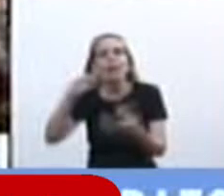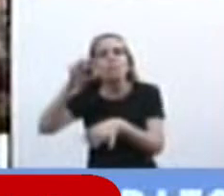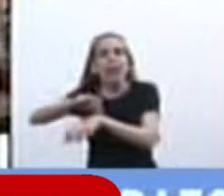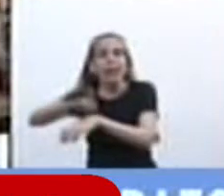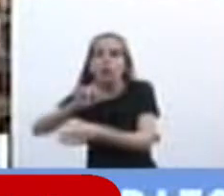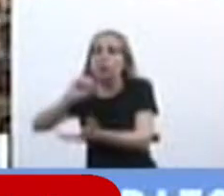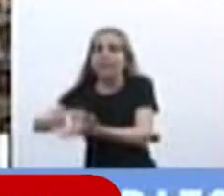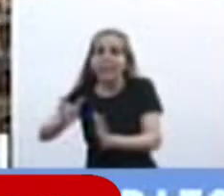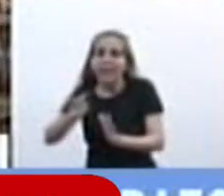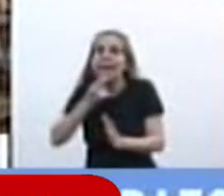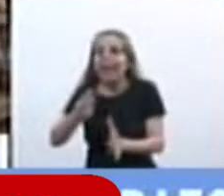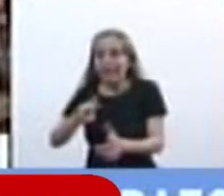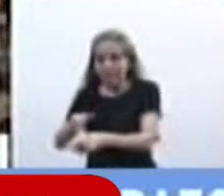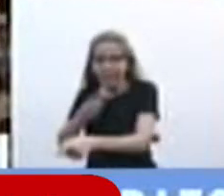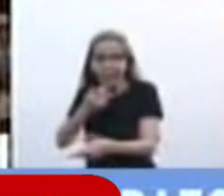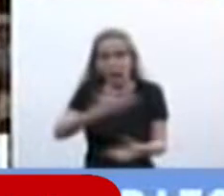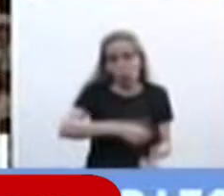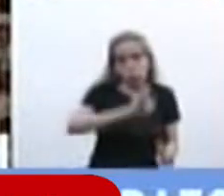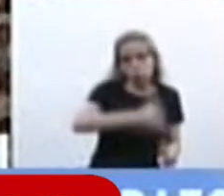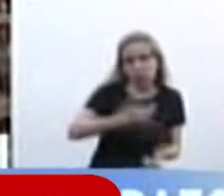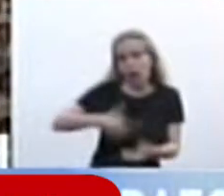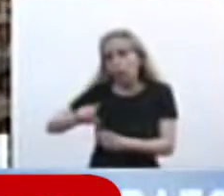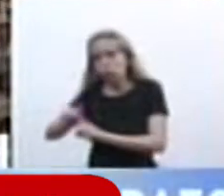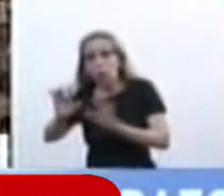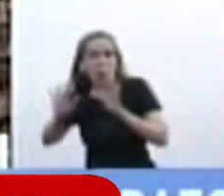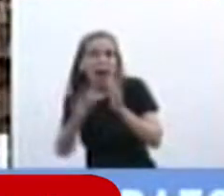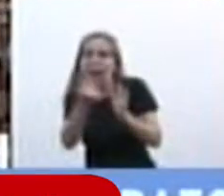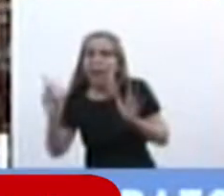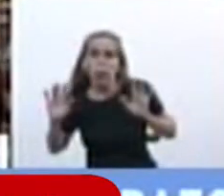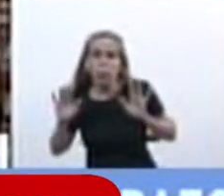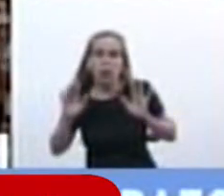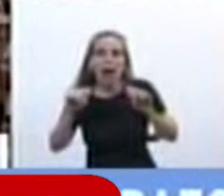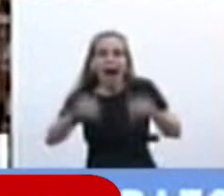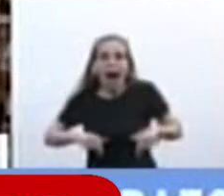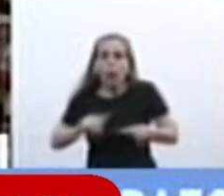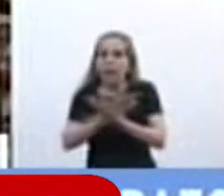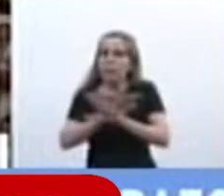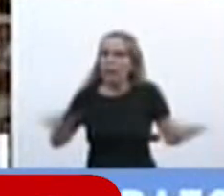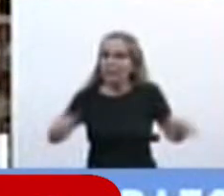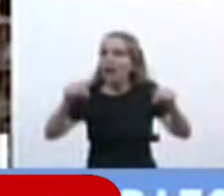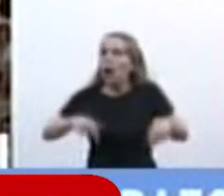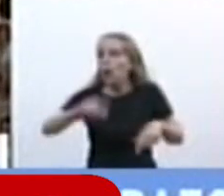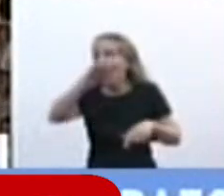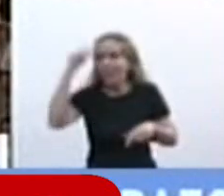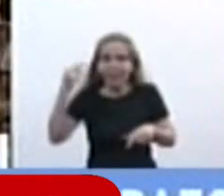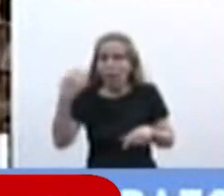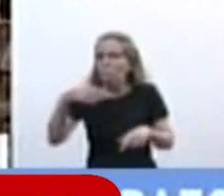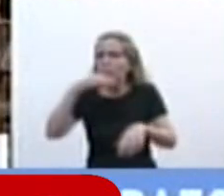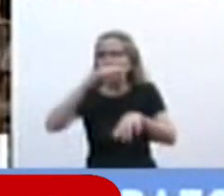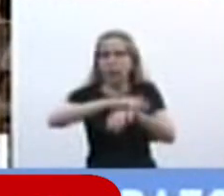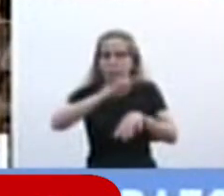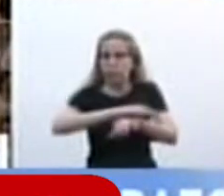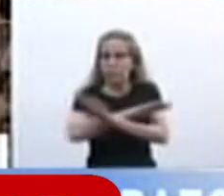no abortar. Ahora basta. Ahora el Estado debe hacerse cargo y evitar que las